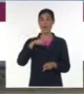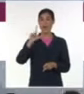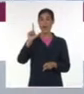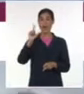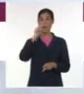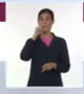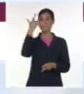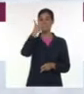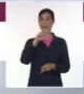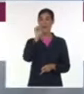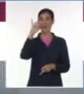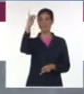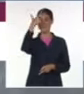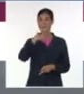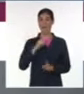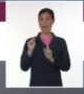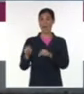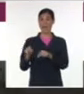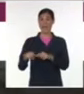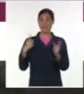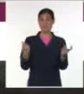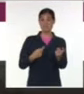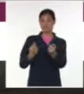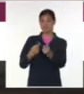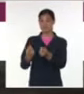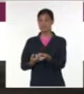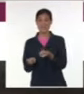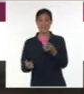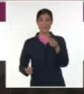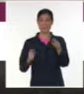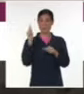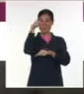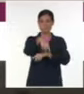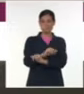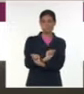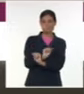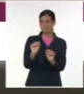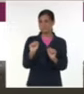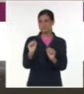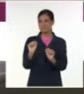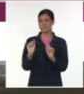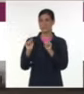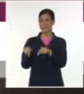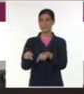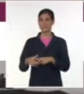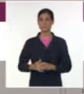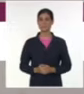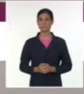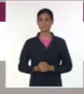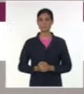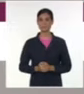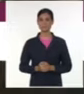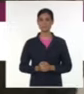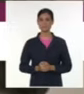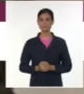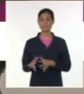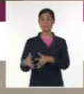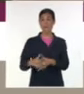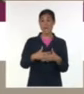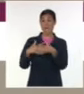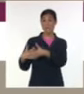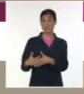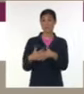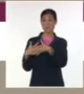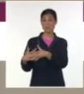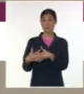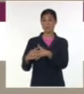individuales y grupales contra blancos de los grupos terroristas que reciben apoyo de las fuerzas de Estados Unidos